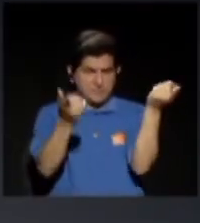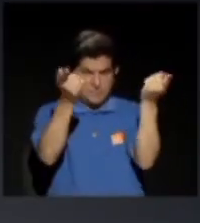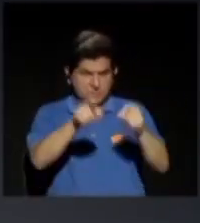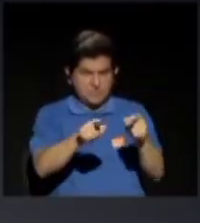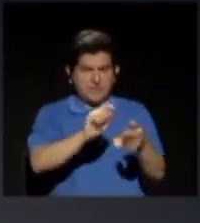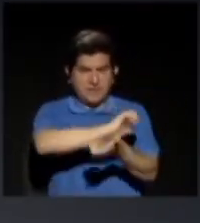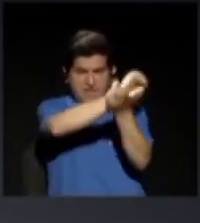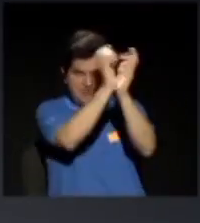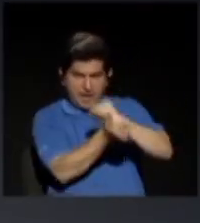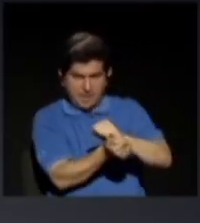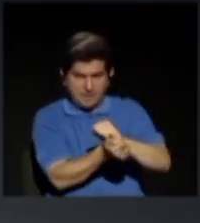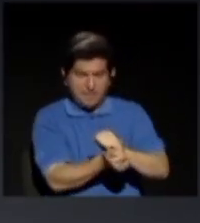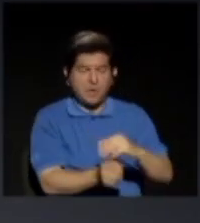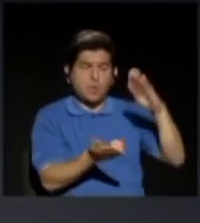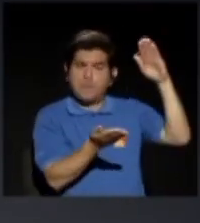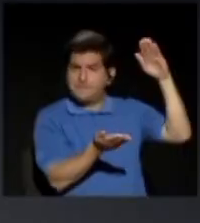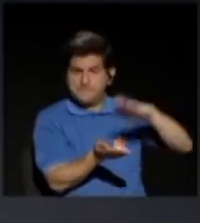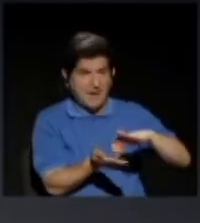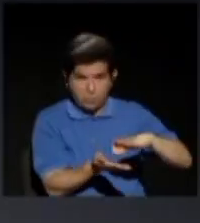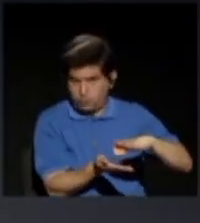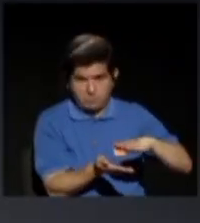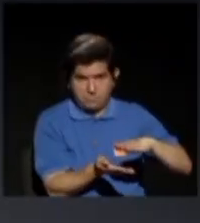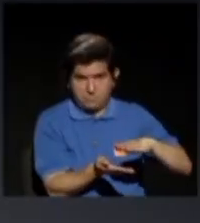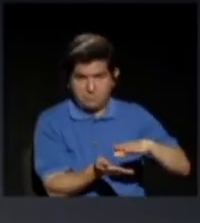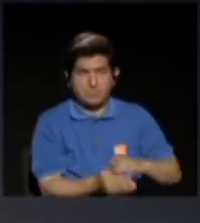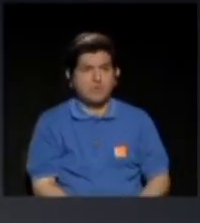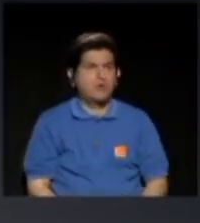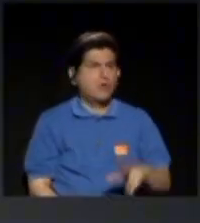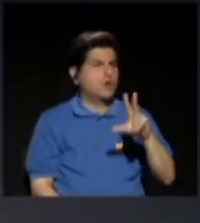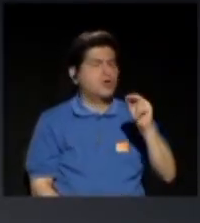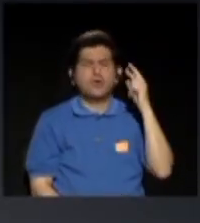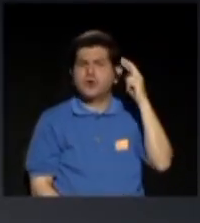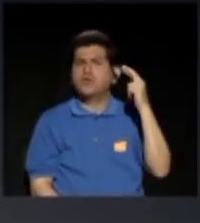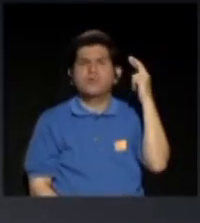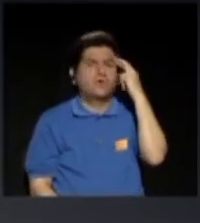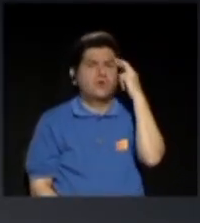a ser menor, y no es por el monto